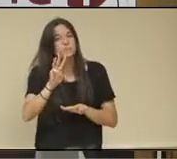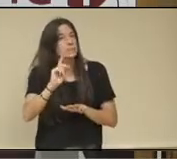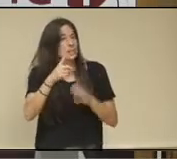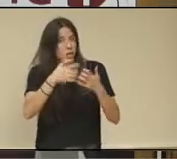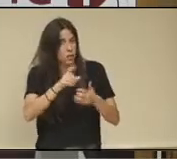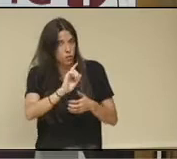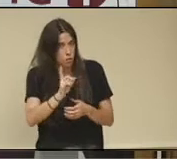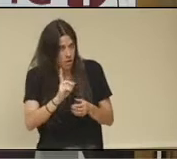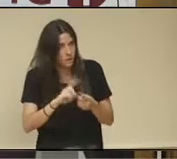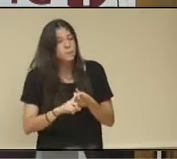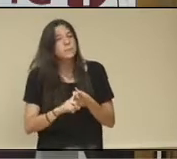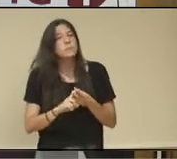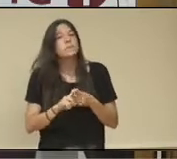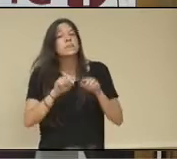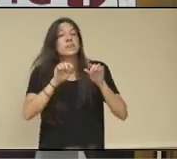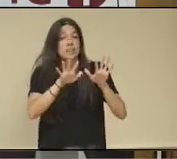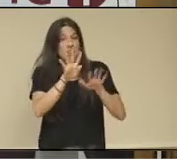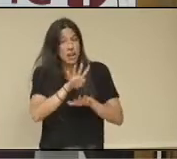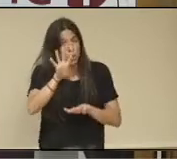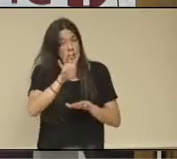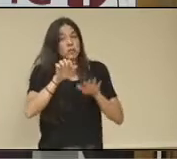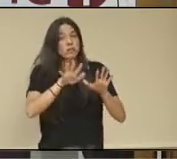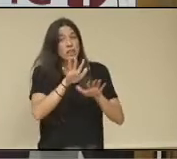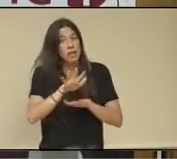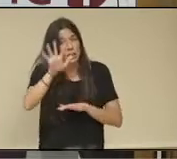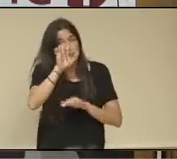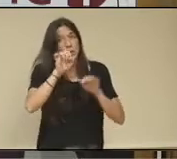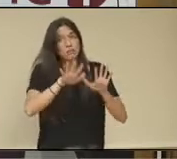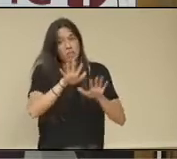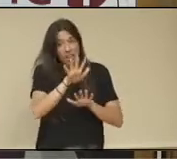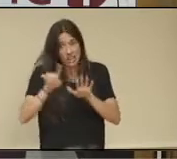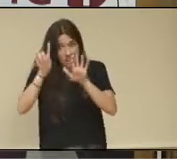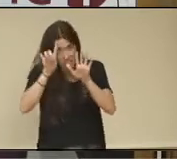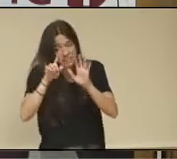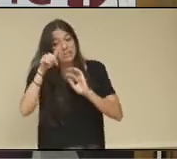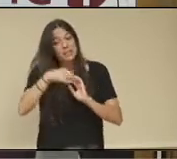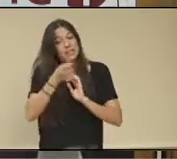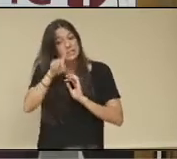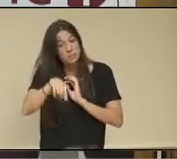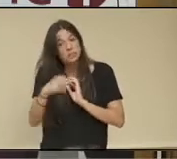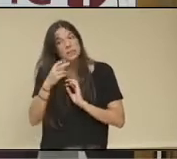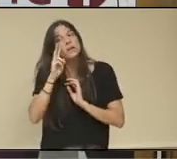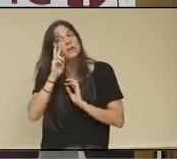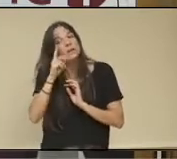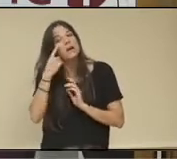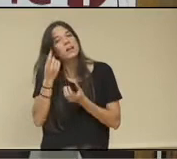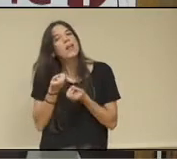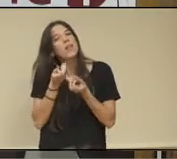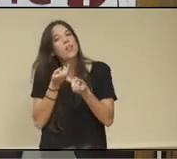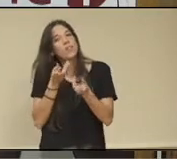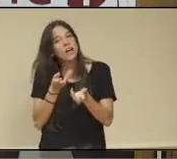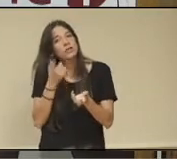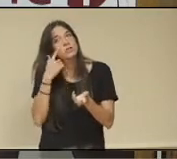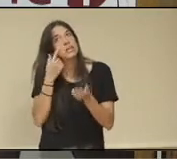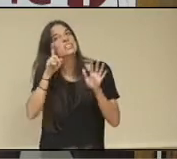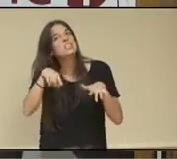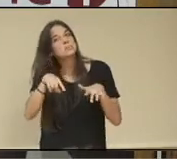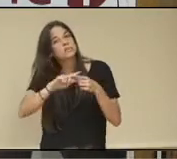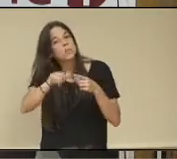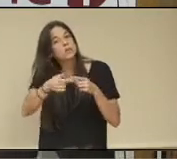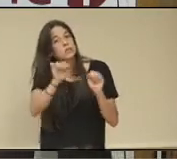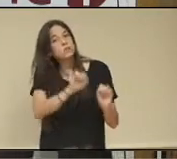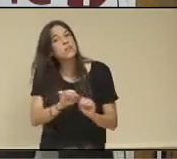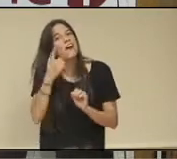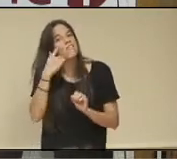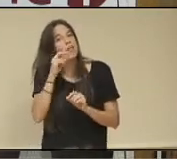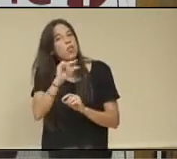ensayo clínico, 10 a la 4, 10 a la 5 y 10 a la 6, y en este mes tienen que aparecer los datos a los 6 meses de inmunidad para definir